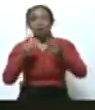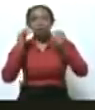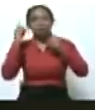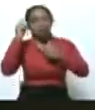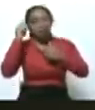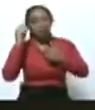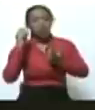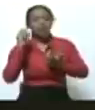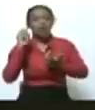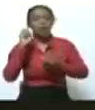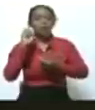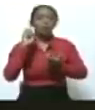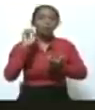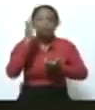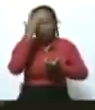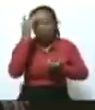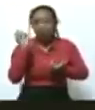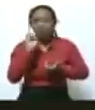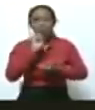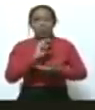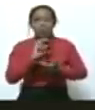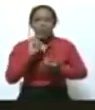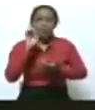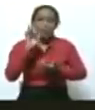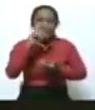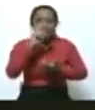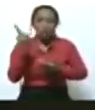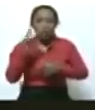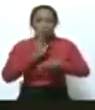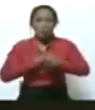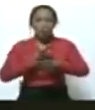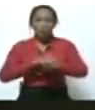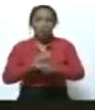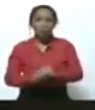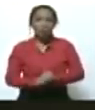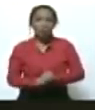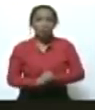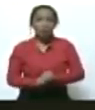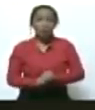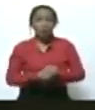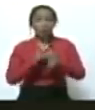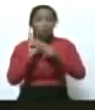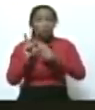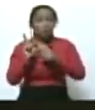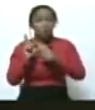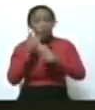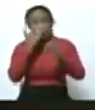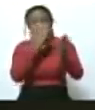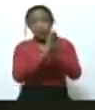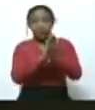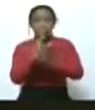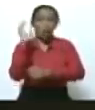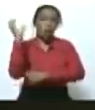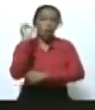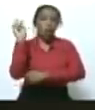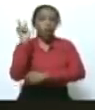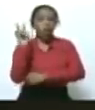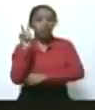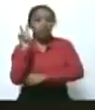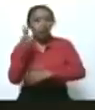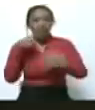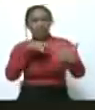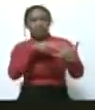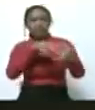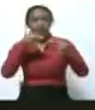dentro de dos días, tres años de lo que sucedió precisamente en la frontera colombo-venezolana, la batalla de